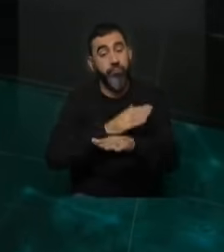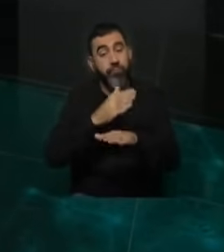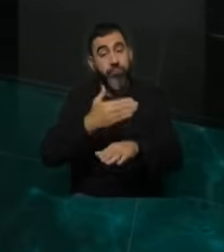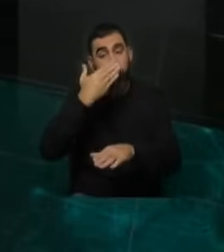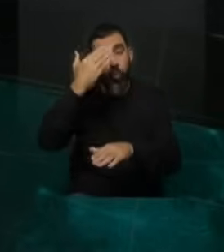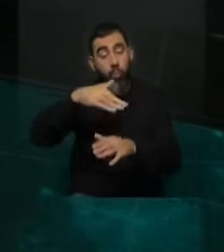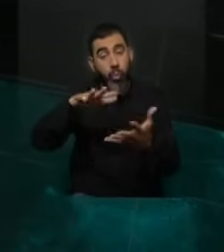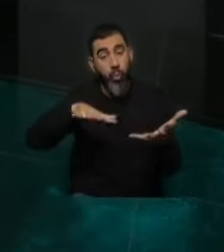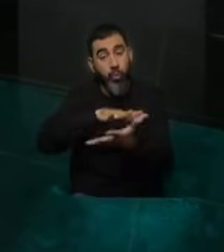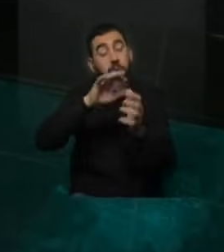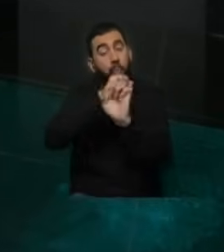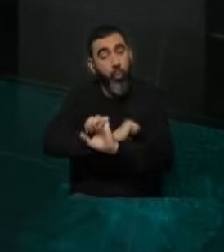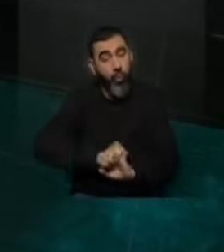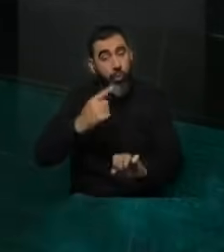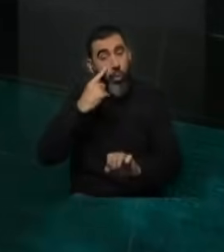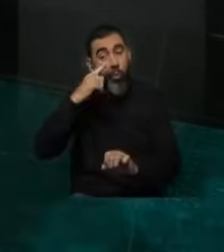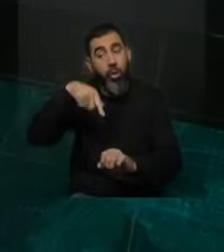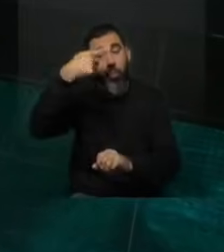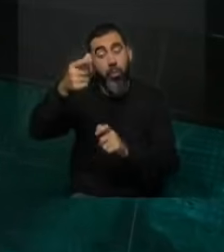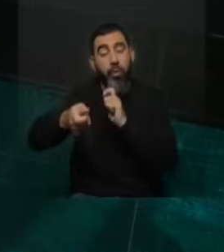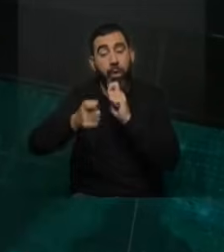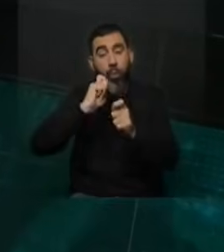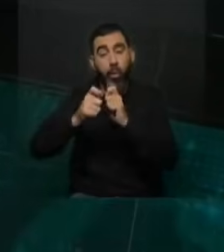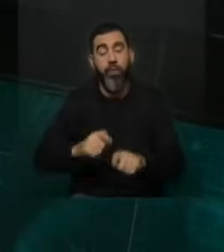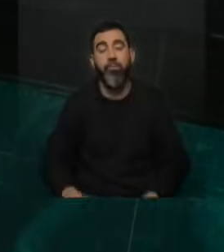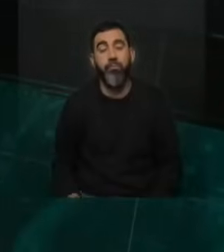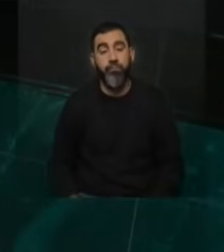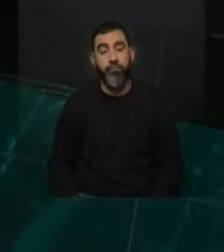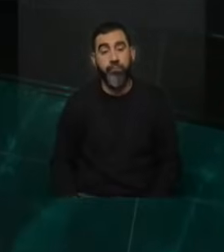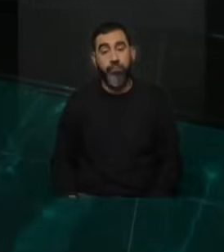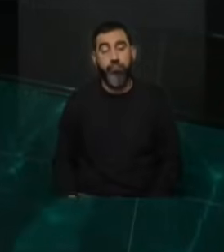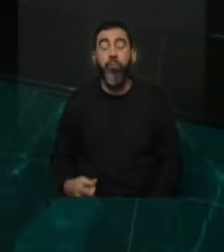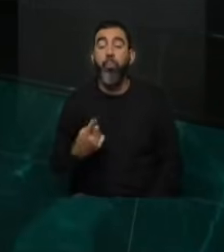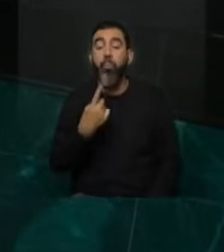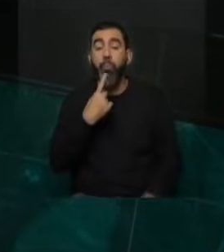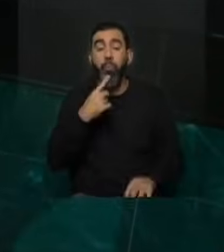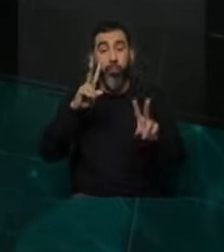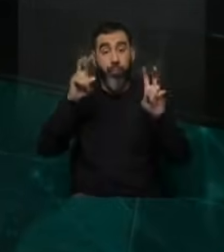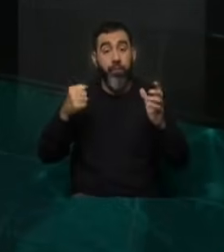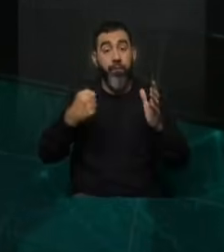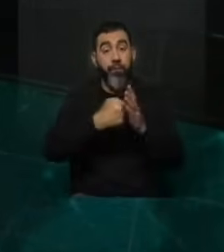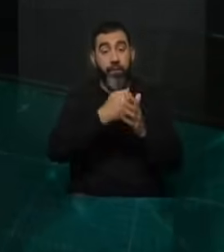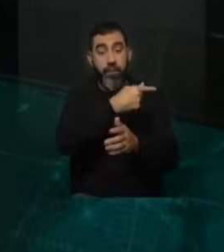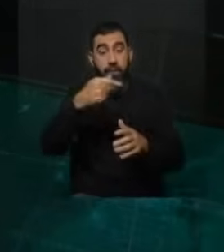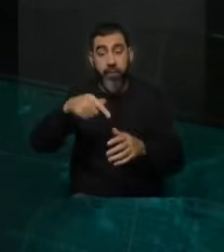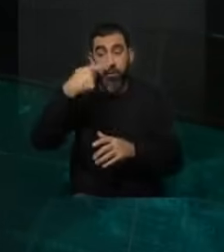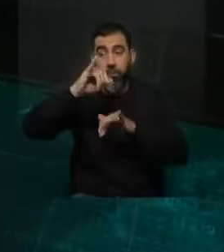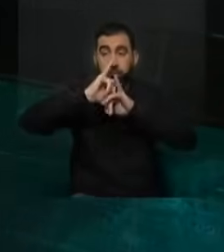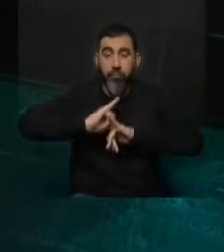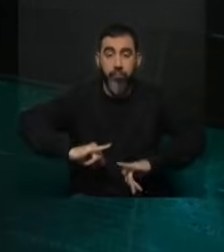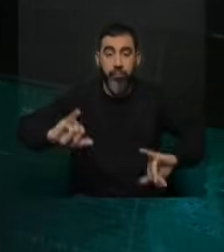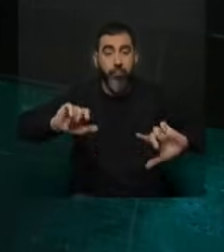última situación podría conocerse en los próximos estudios eh bien y seguimos hablando de política porque el fin de semana se viene con lanzamiento de